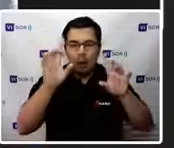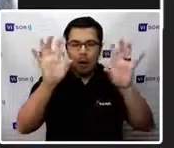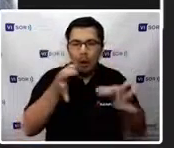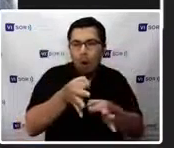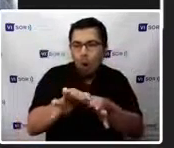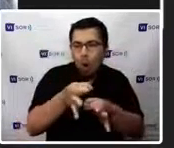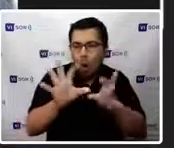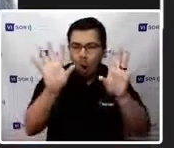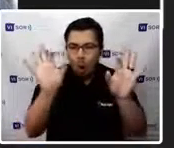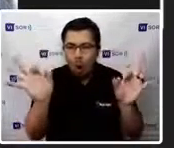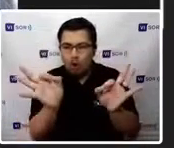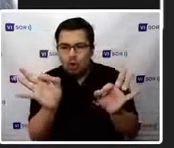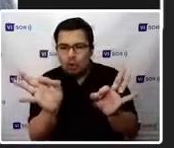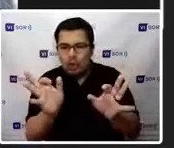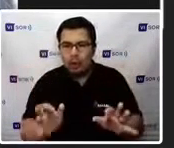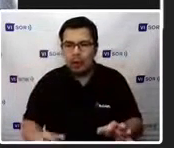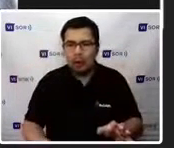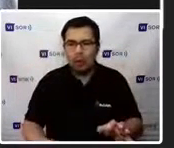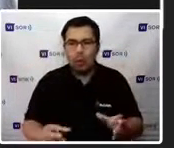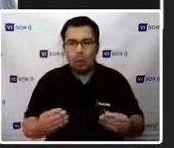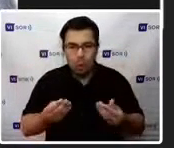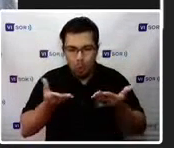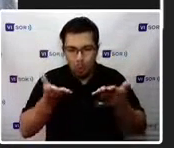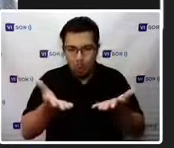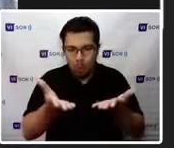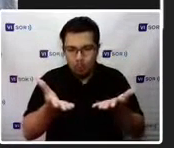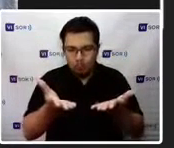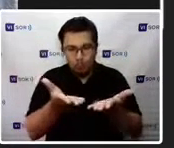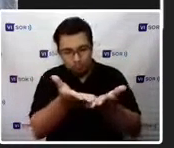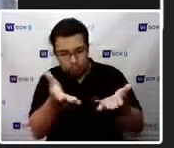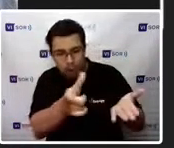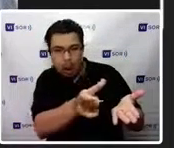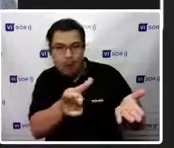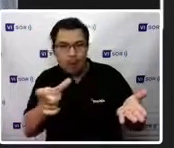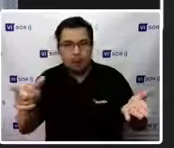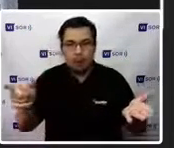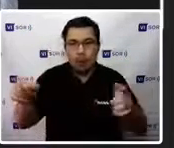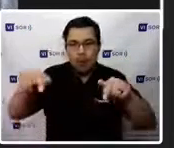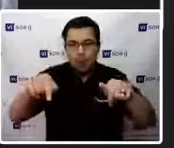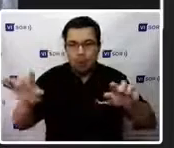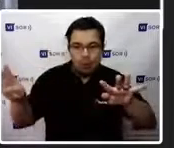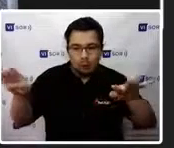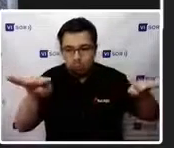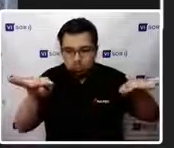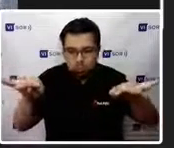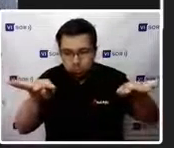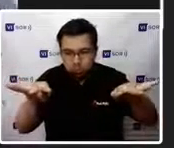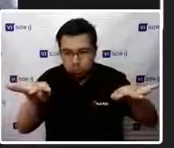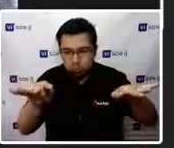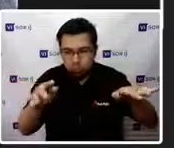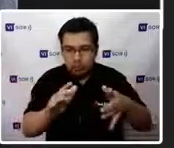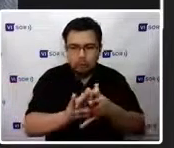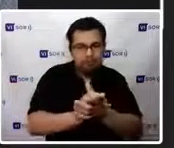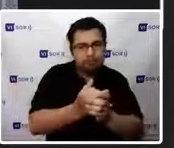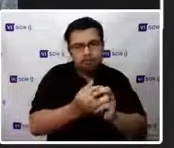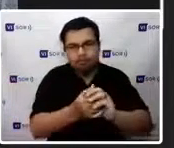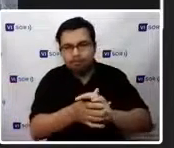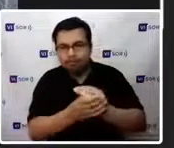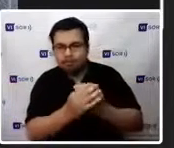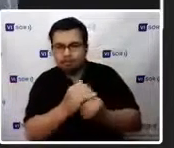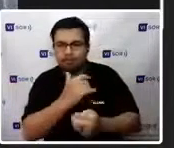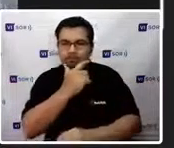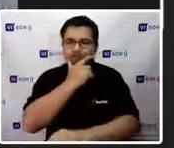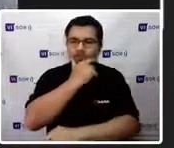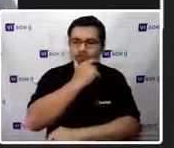darías tú, no es cierto, esto a nuestra audiencia que hoy día, no es cierto, están un poco ansiosos por, no es cierto, decidir qué